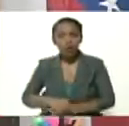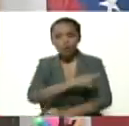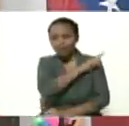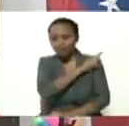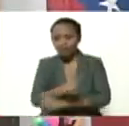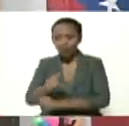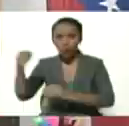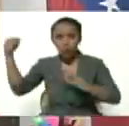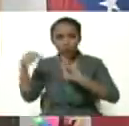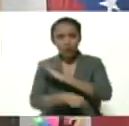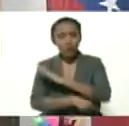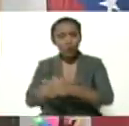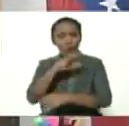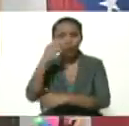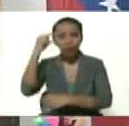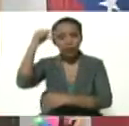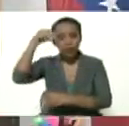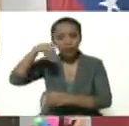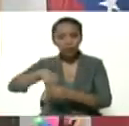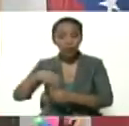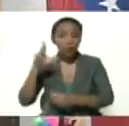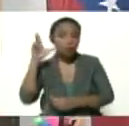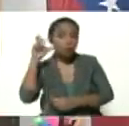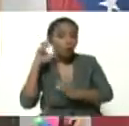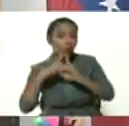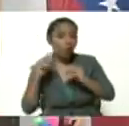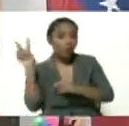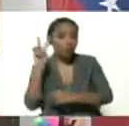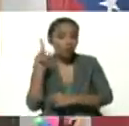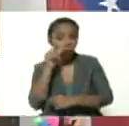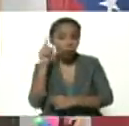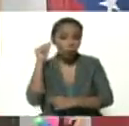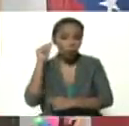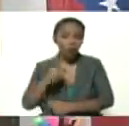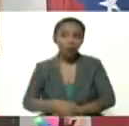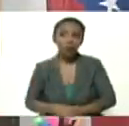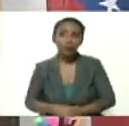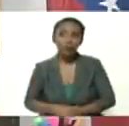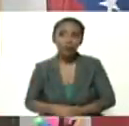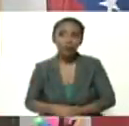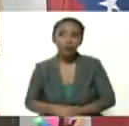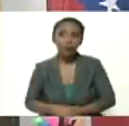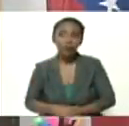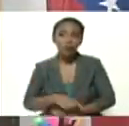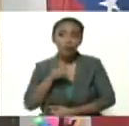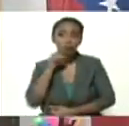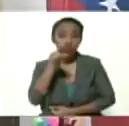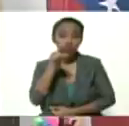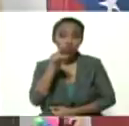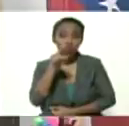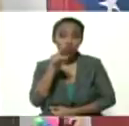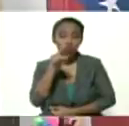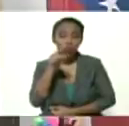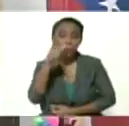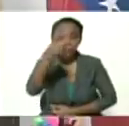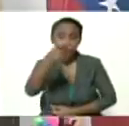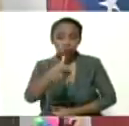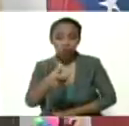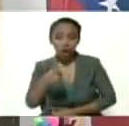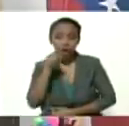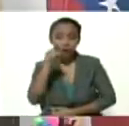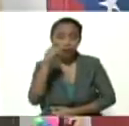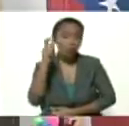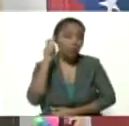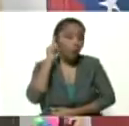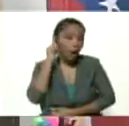radicalizando la cuarentena nacional. Oído a todos los venezolanos y venezolanas. Es por ti, compatriota. Es por ti,